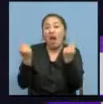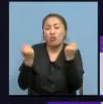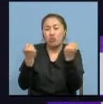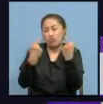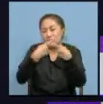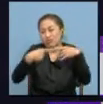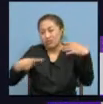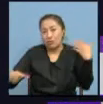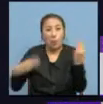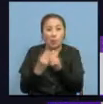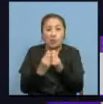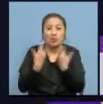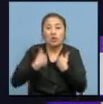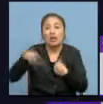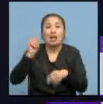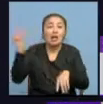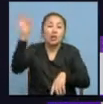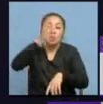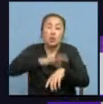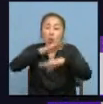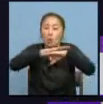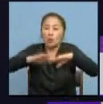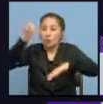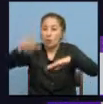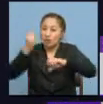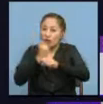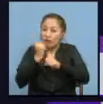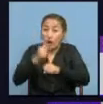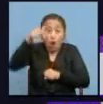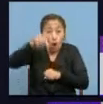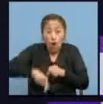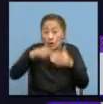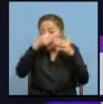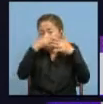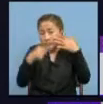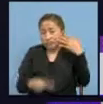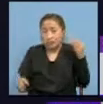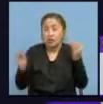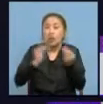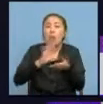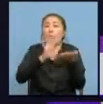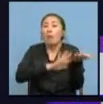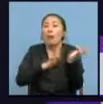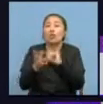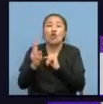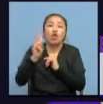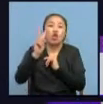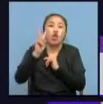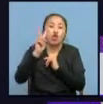en eso. El sueldo mínimo de un trabajador hoy con todos los bonos y demás aproximadamente está en